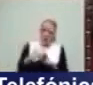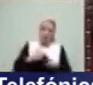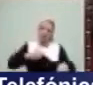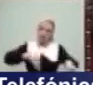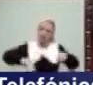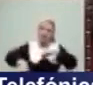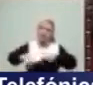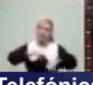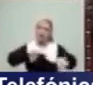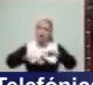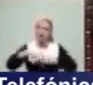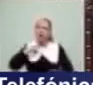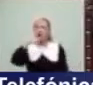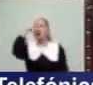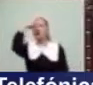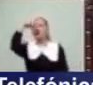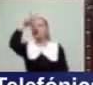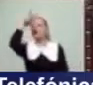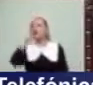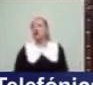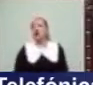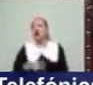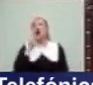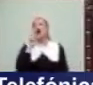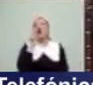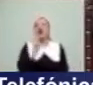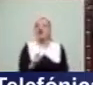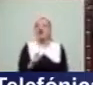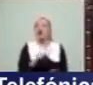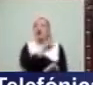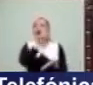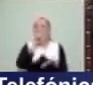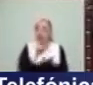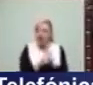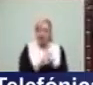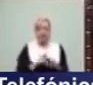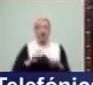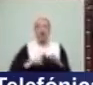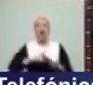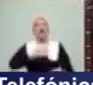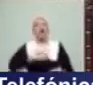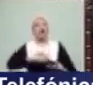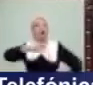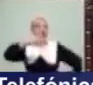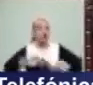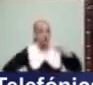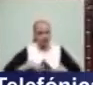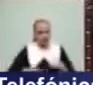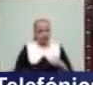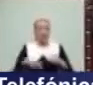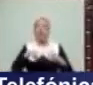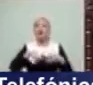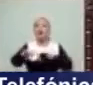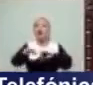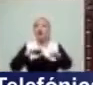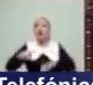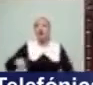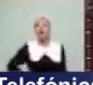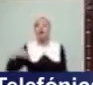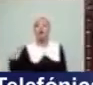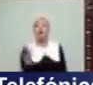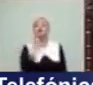que demos ningún factor externo de ninguna clase. Es dar garantía, claridad